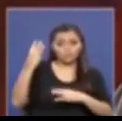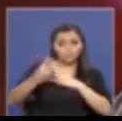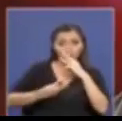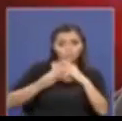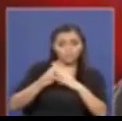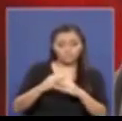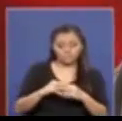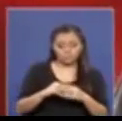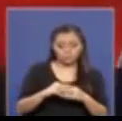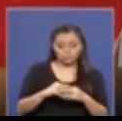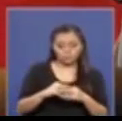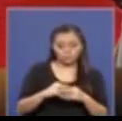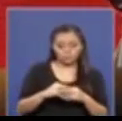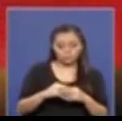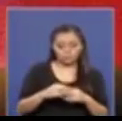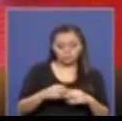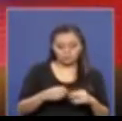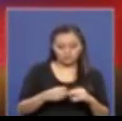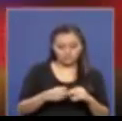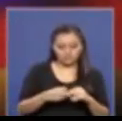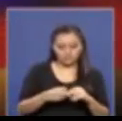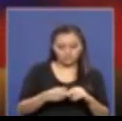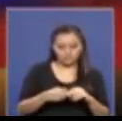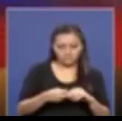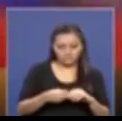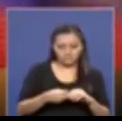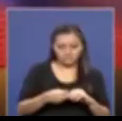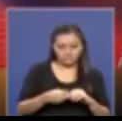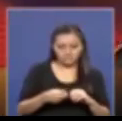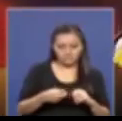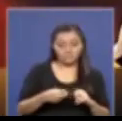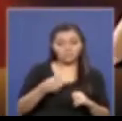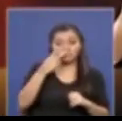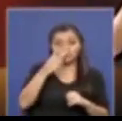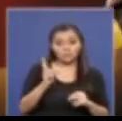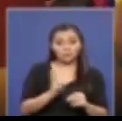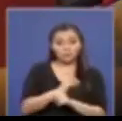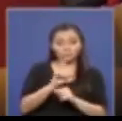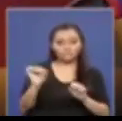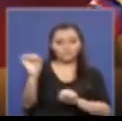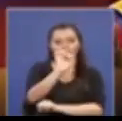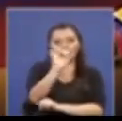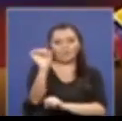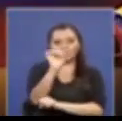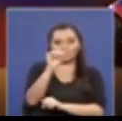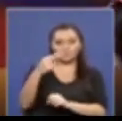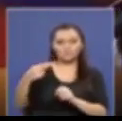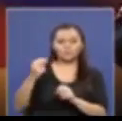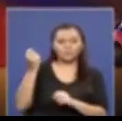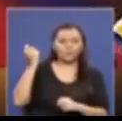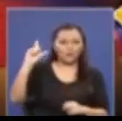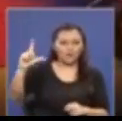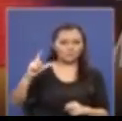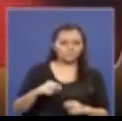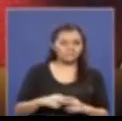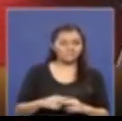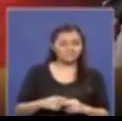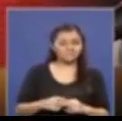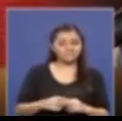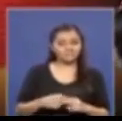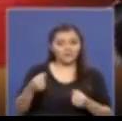¿no? Fomentar mucho el uso de vehículos eléctricos. Todavía hay algunos problemas, son demasiado caros de